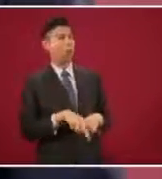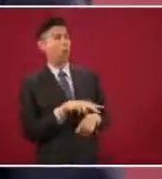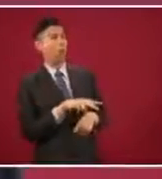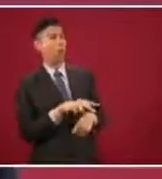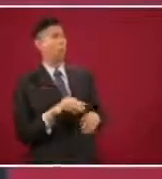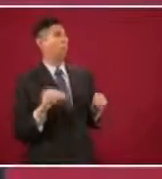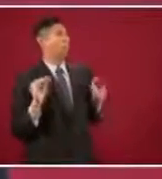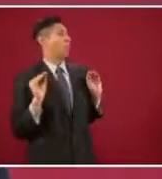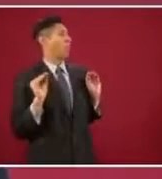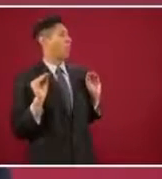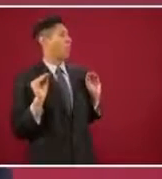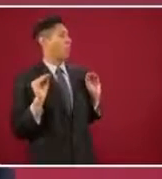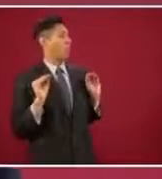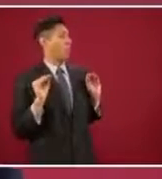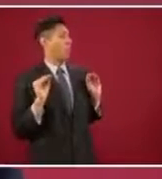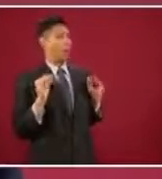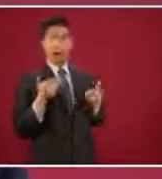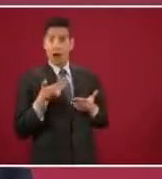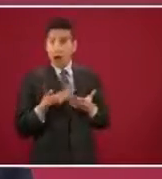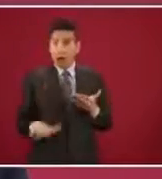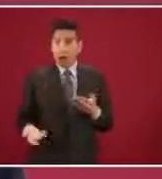y ahora sí